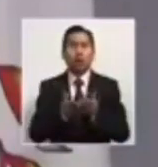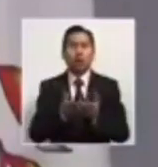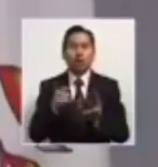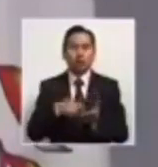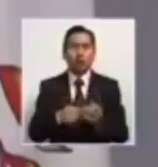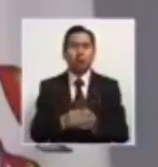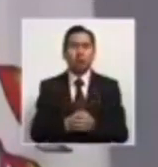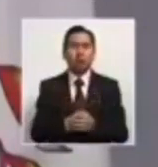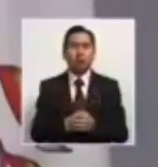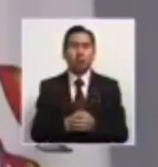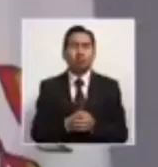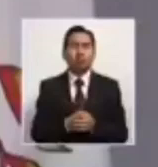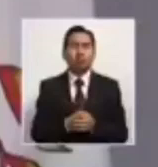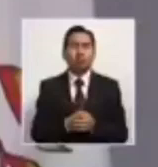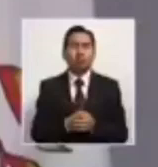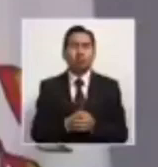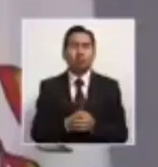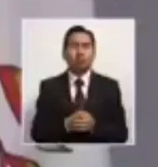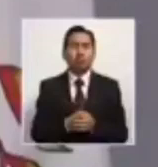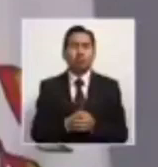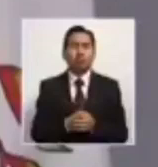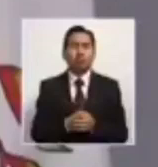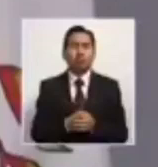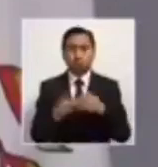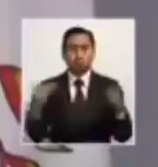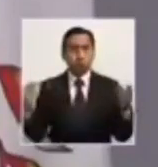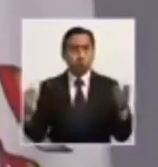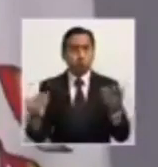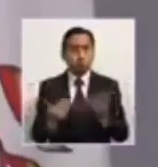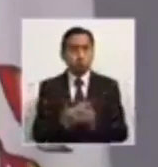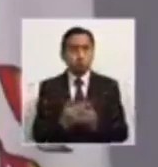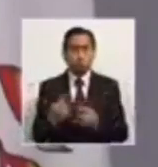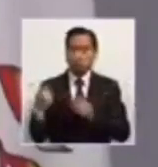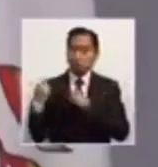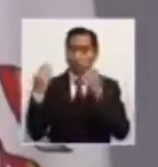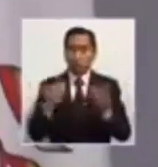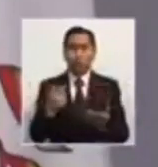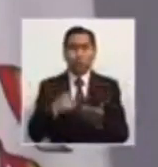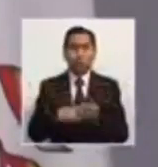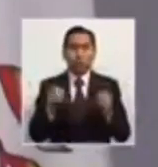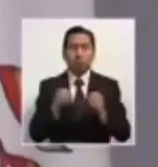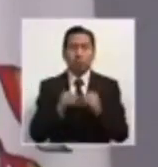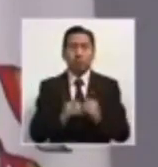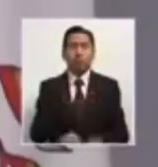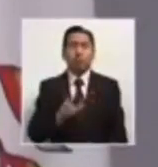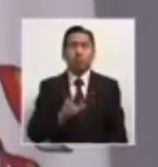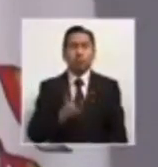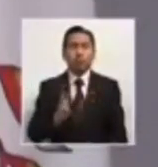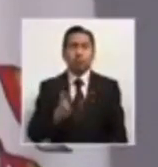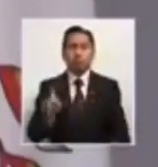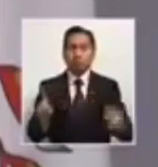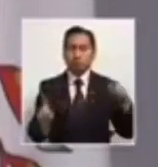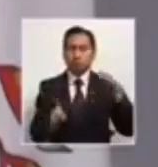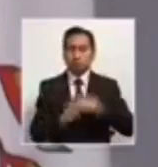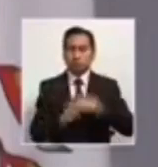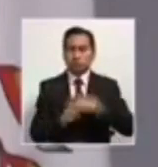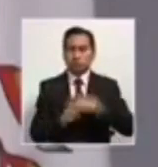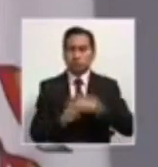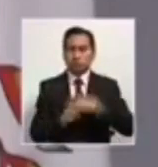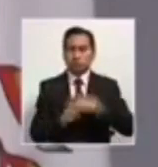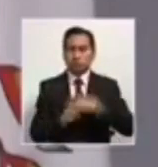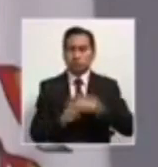con estos cuatro nuevos casos hasta el momento suman 32 casos positivos en el